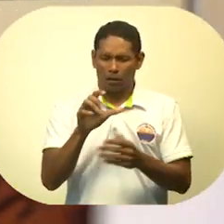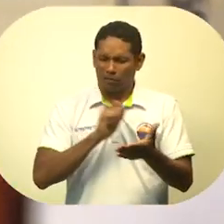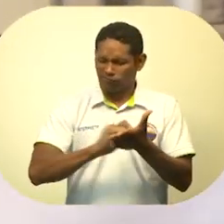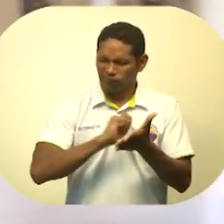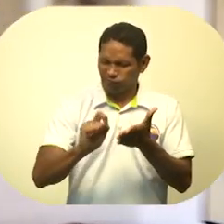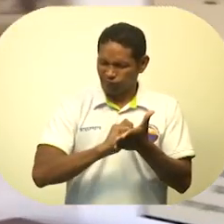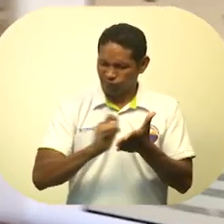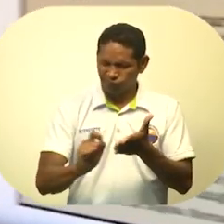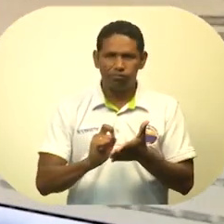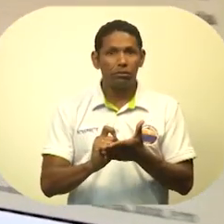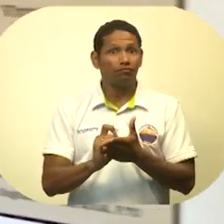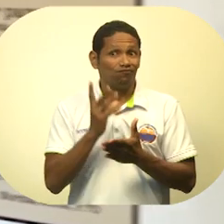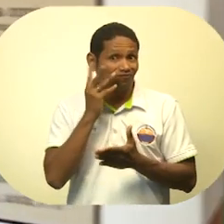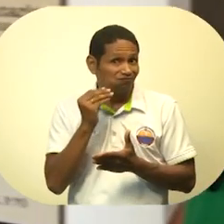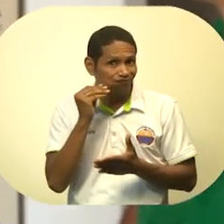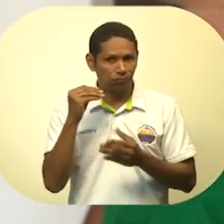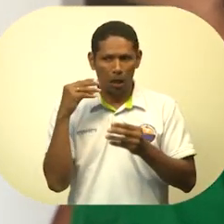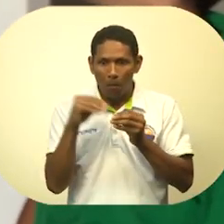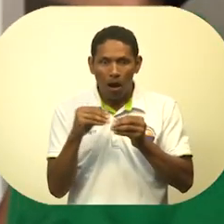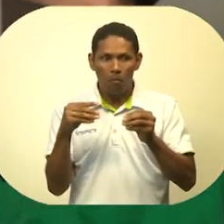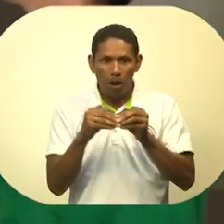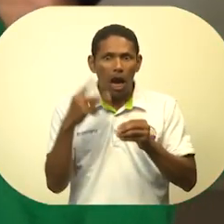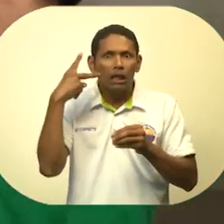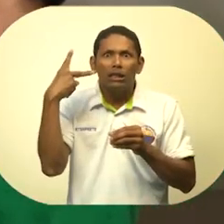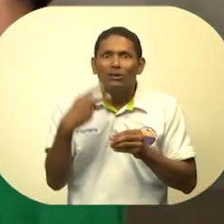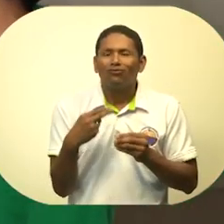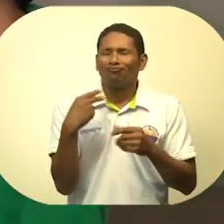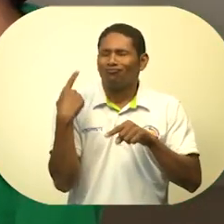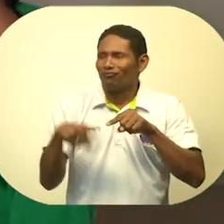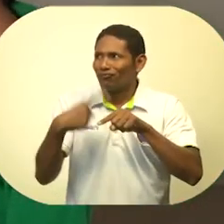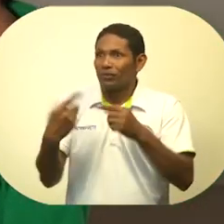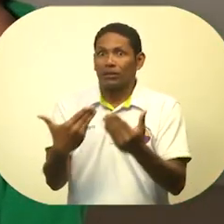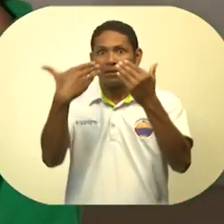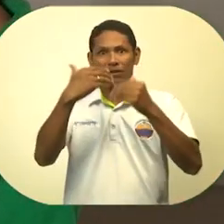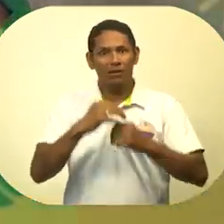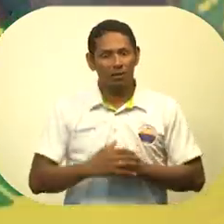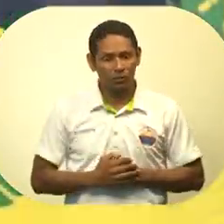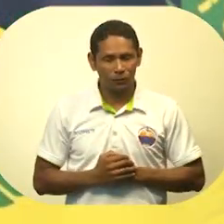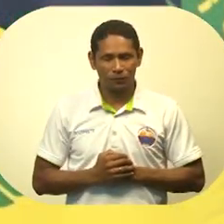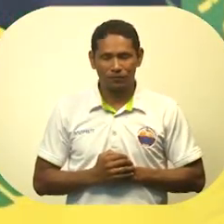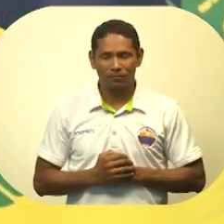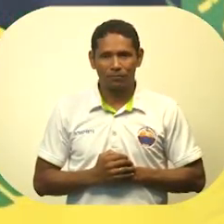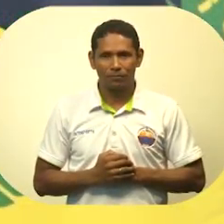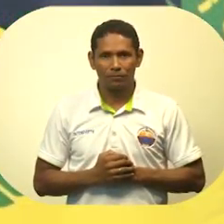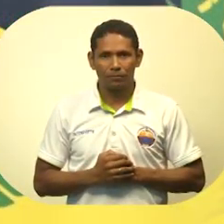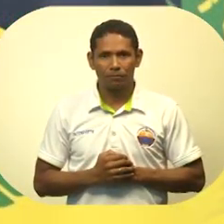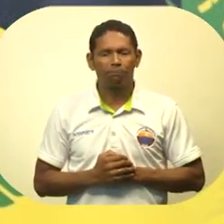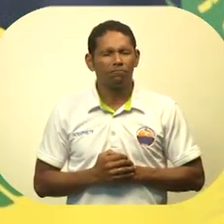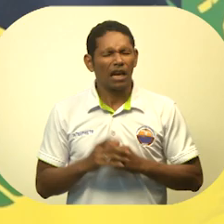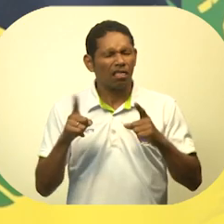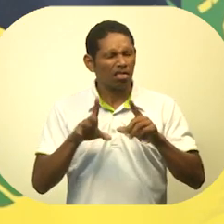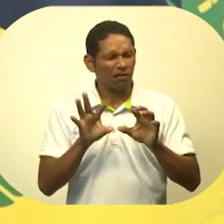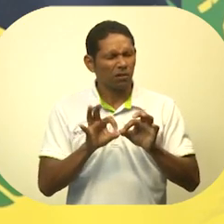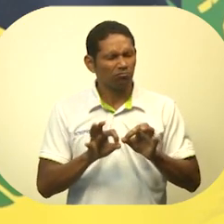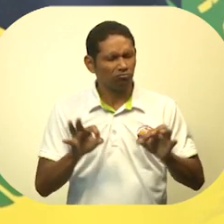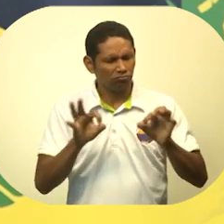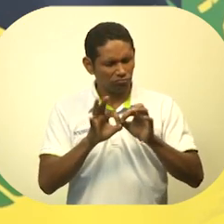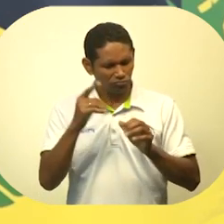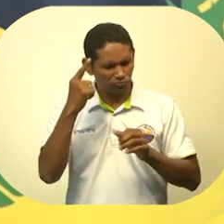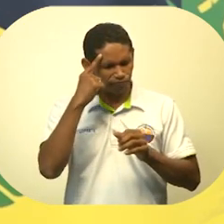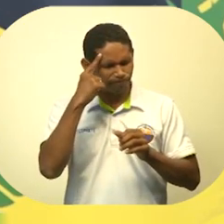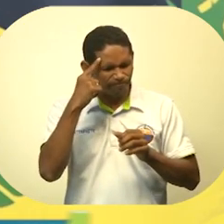literatura, pero también de experiencia, y como hay mucha historia acá. Otro enorme camino narrativo puede ser